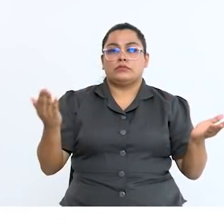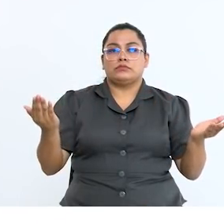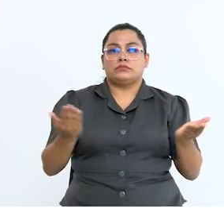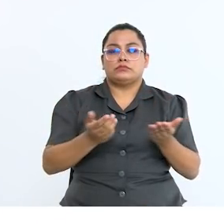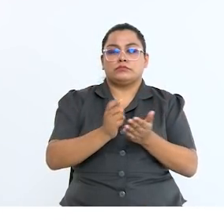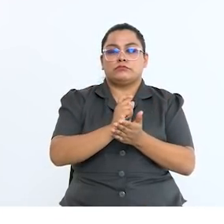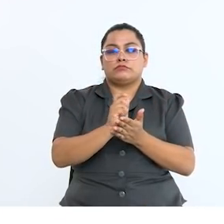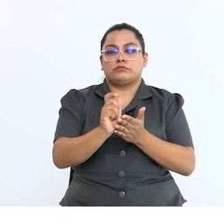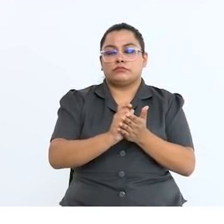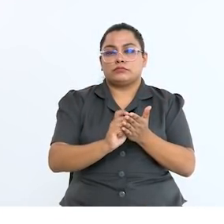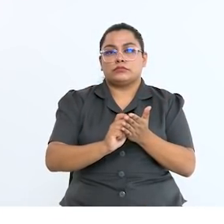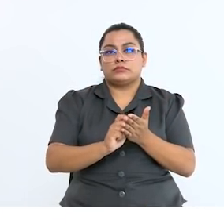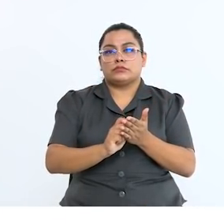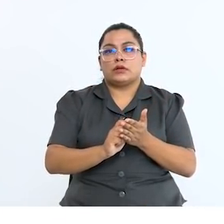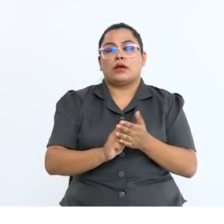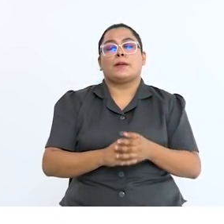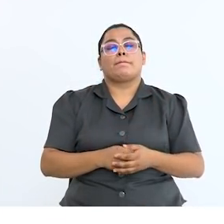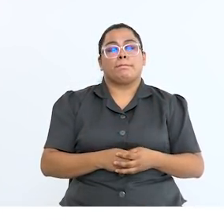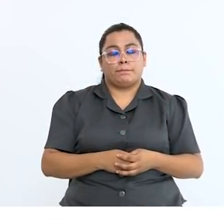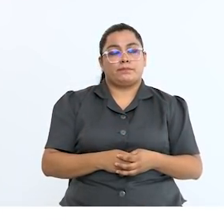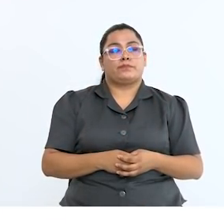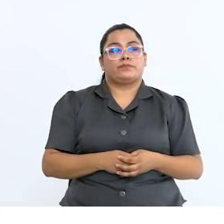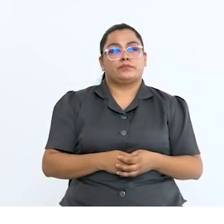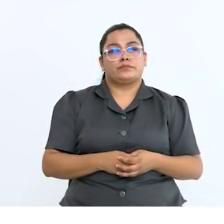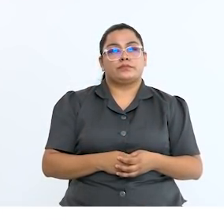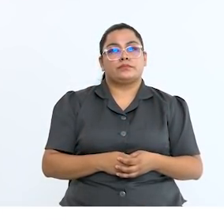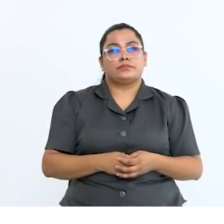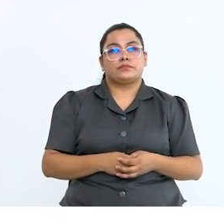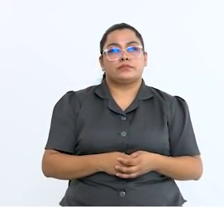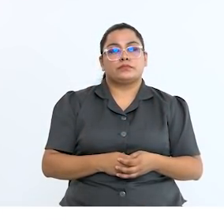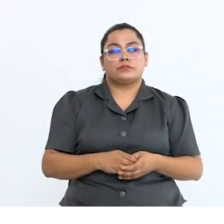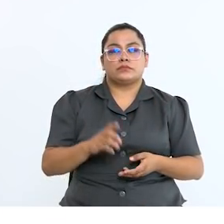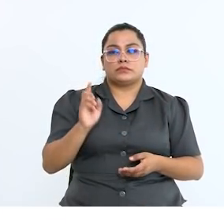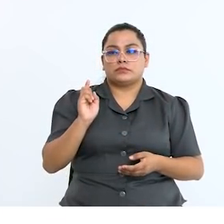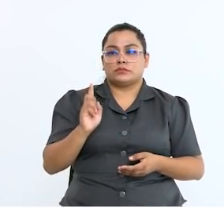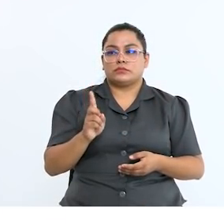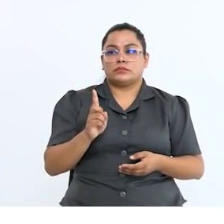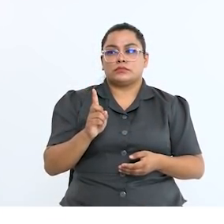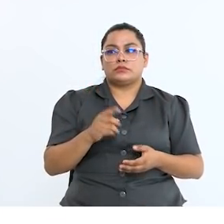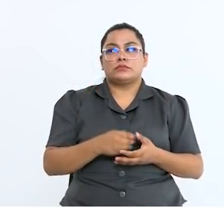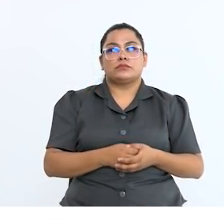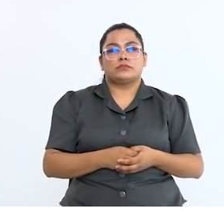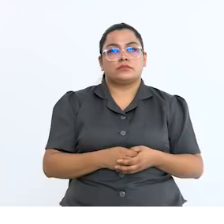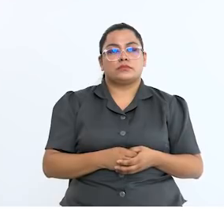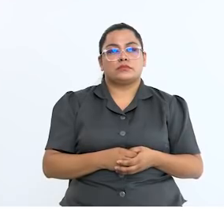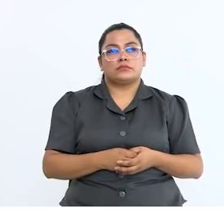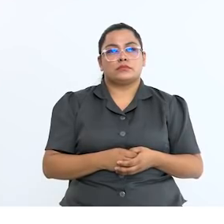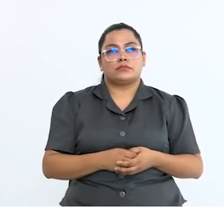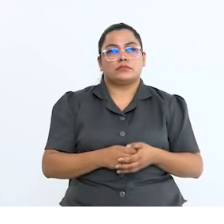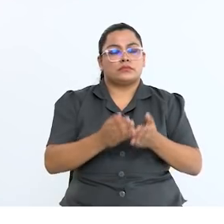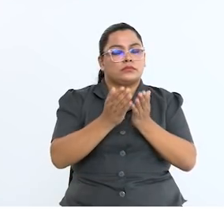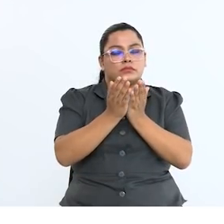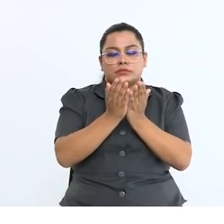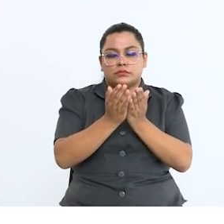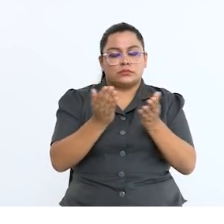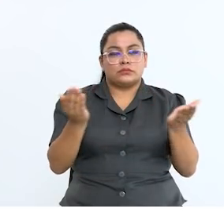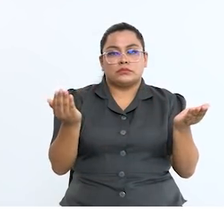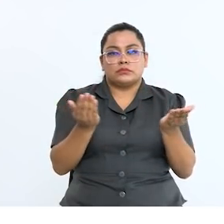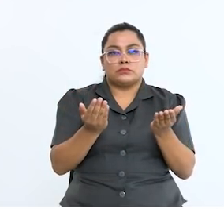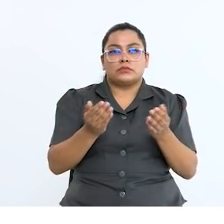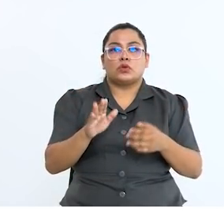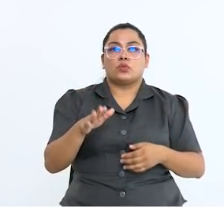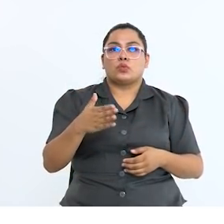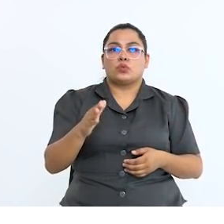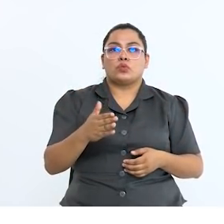a la producción textual y la escritura. En la unidad 1, sobre escritura y